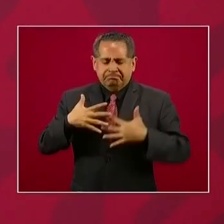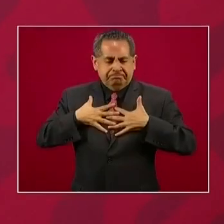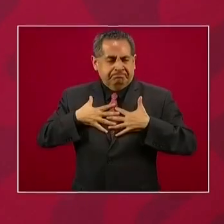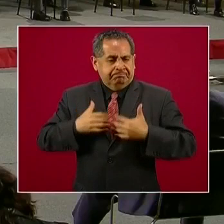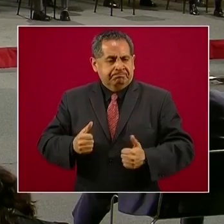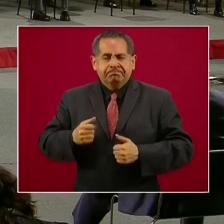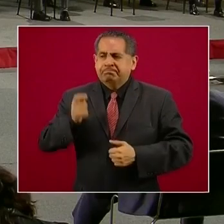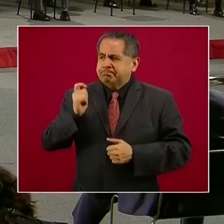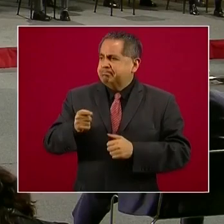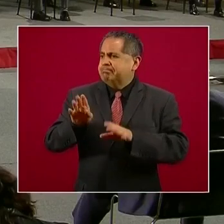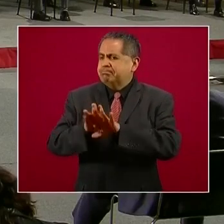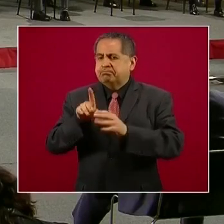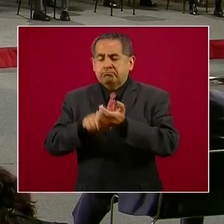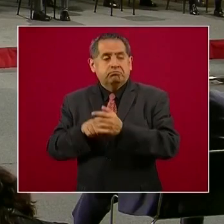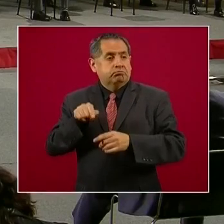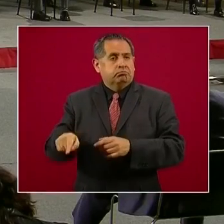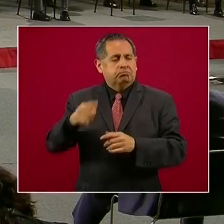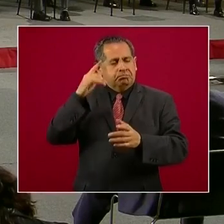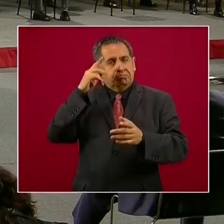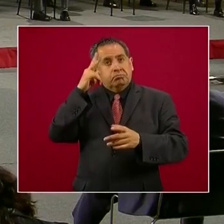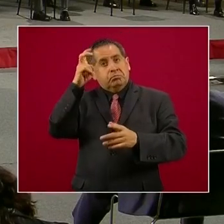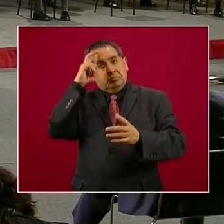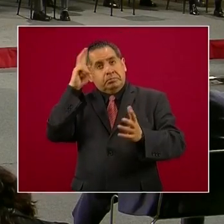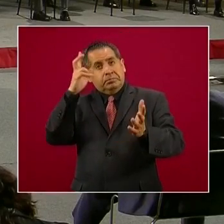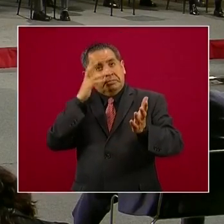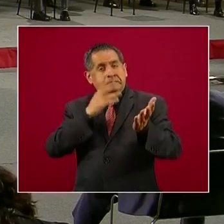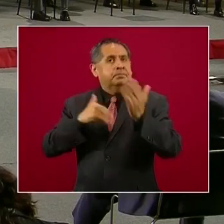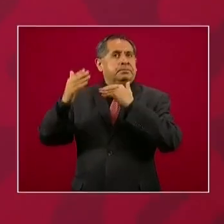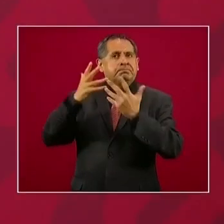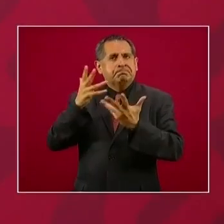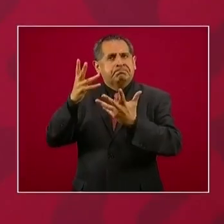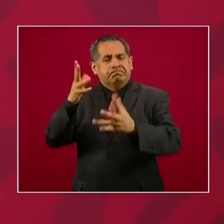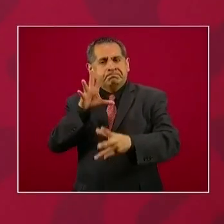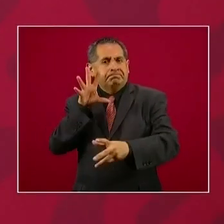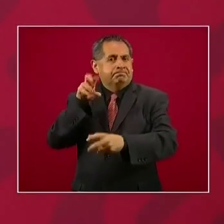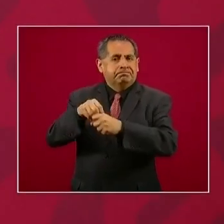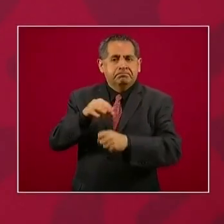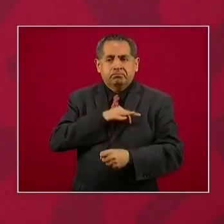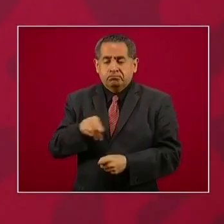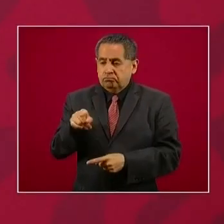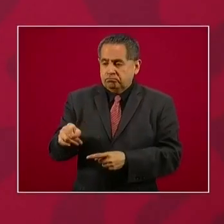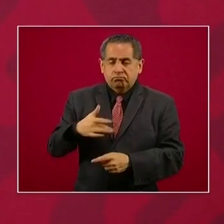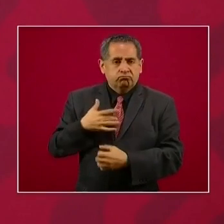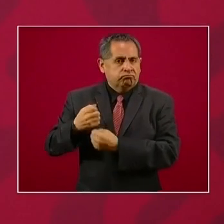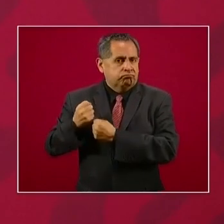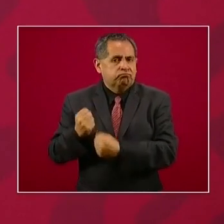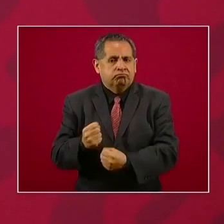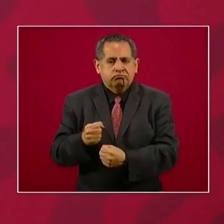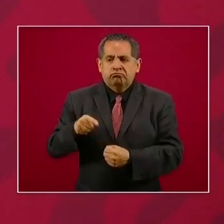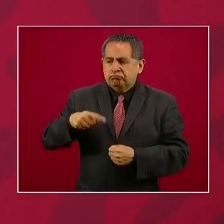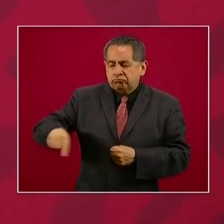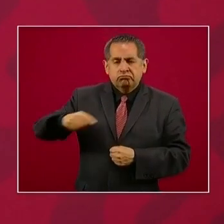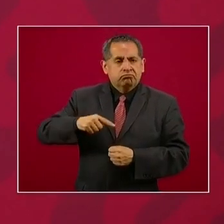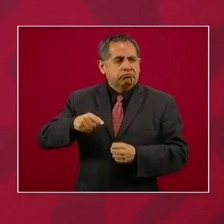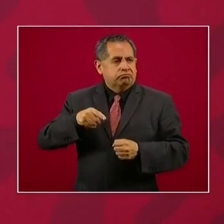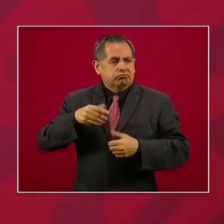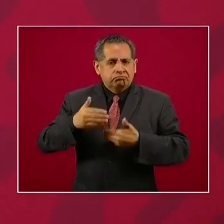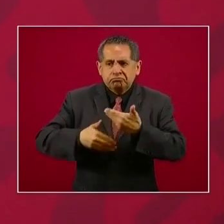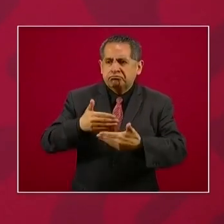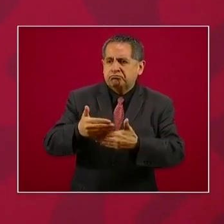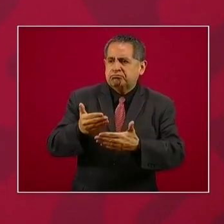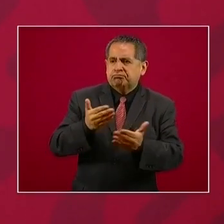para que logren alcanzar sus sueños y a su vez fortalezcan e impulsen el desarrollo